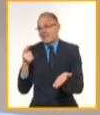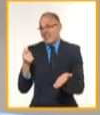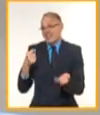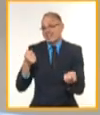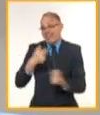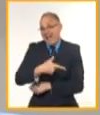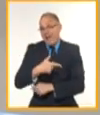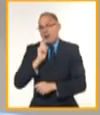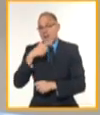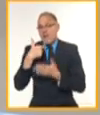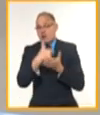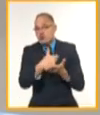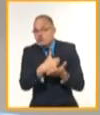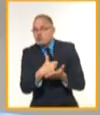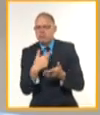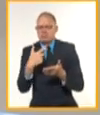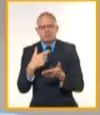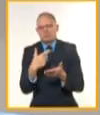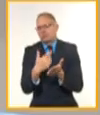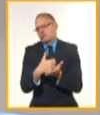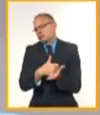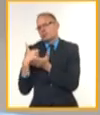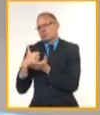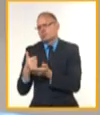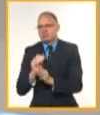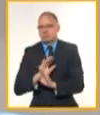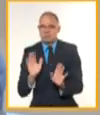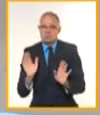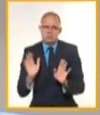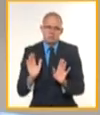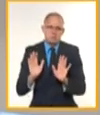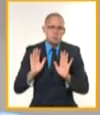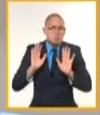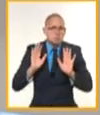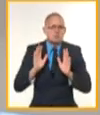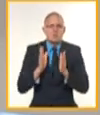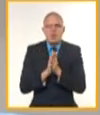hacia Ucrania y que incluso ya alguien sugirió, parece,